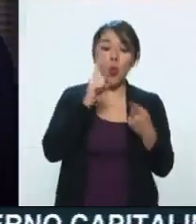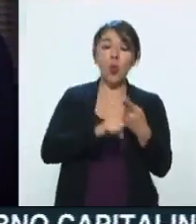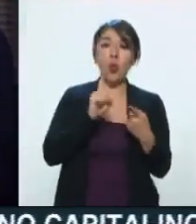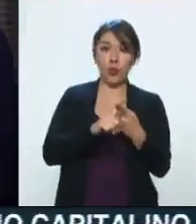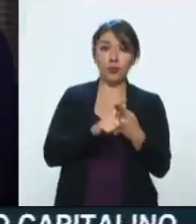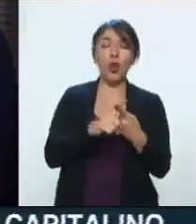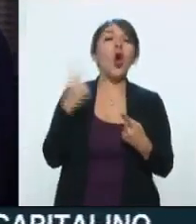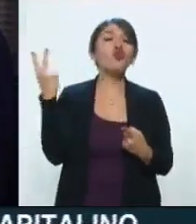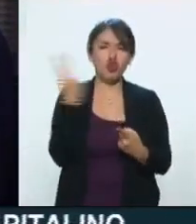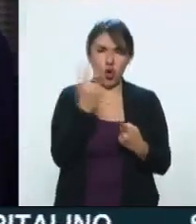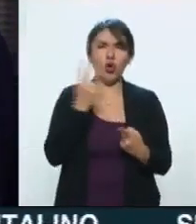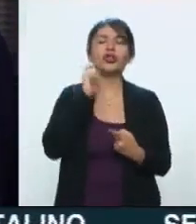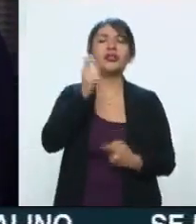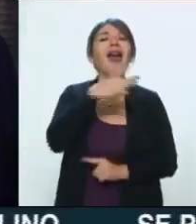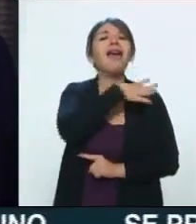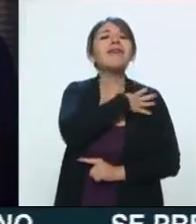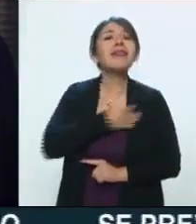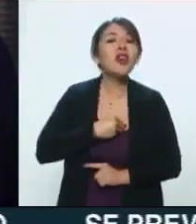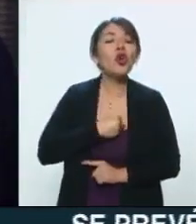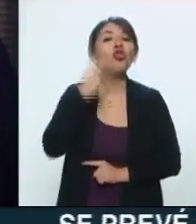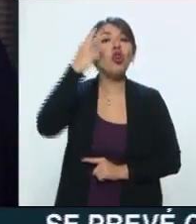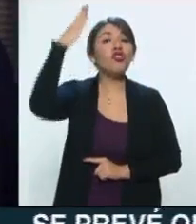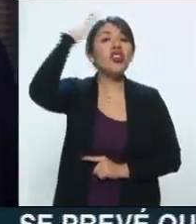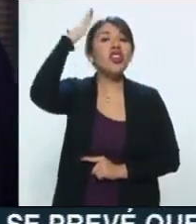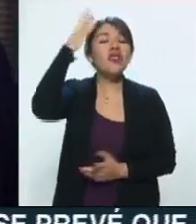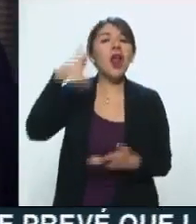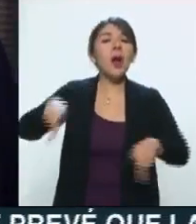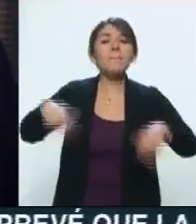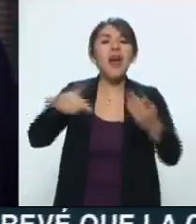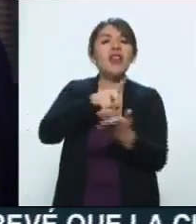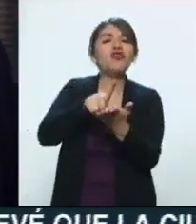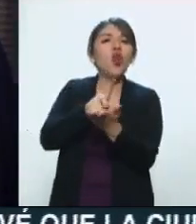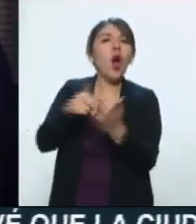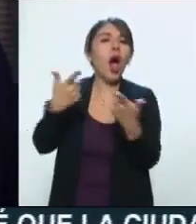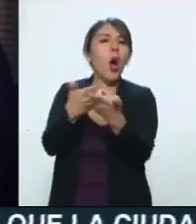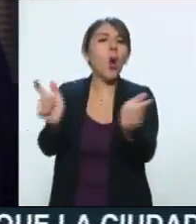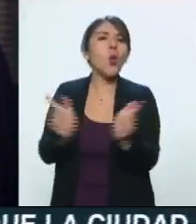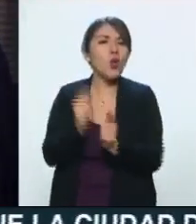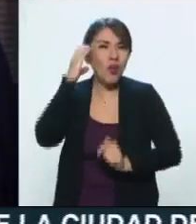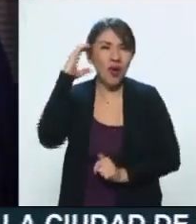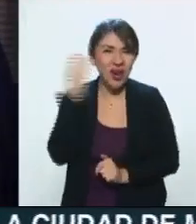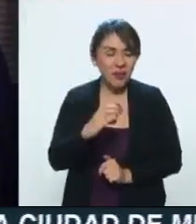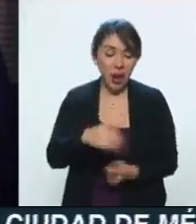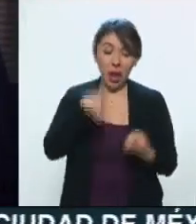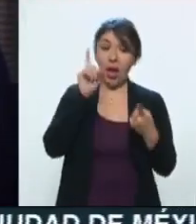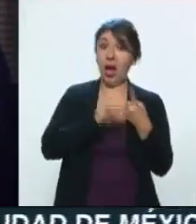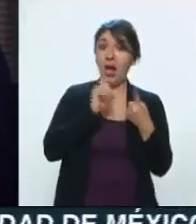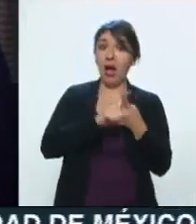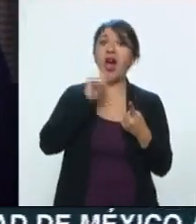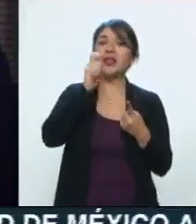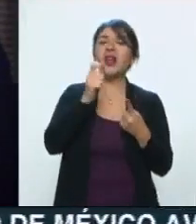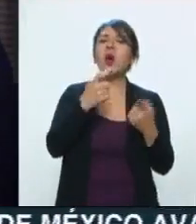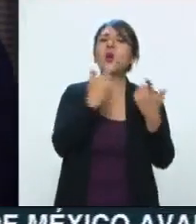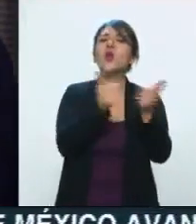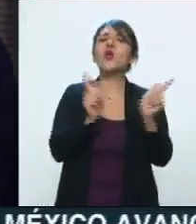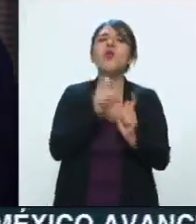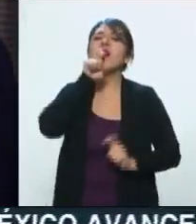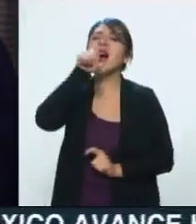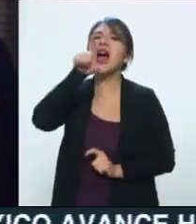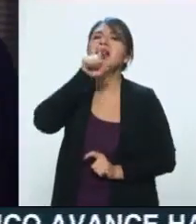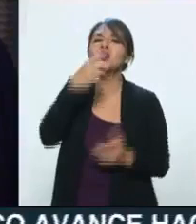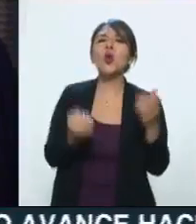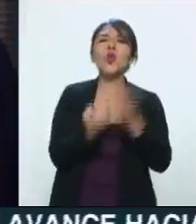Los 2 eran de hijos de 2 líderes de cárteles. En el caso primero del cártel Jalisco